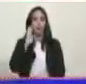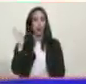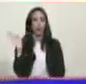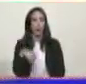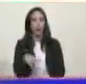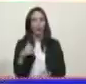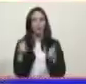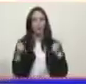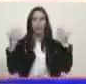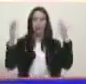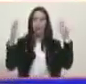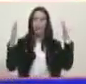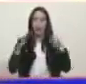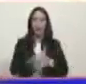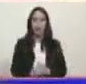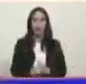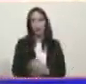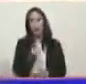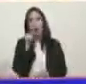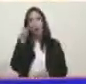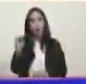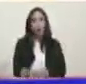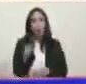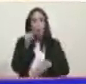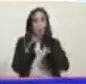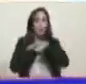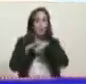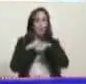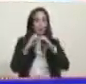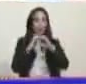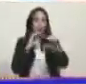un aplauso al ministro Hipólito Abreu.